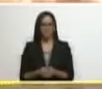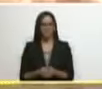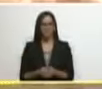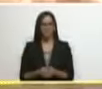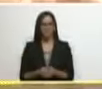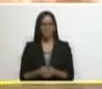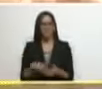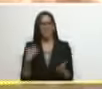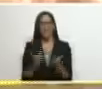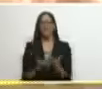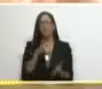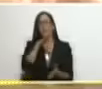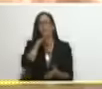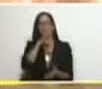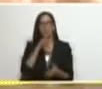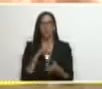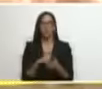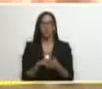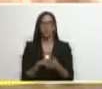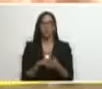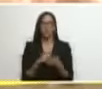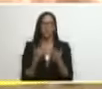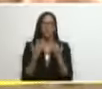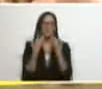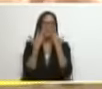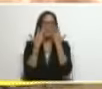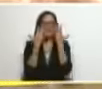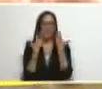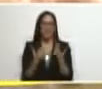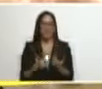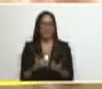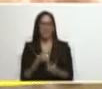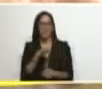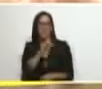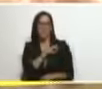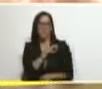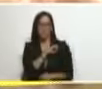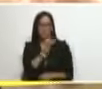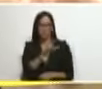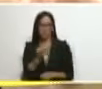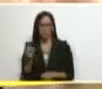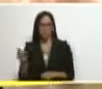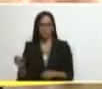Hasta los perros huelen la adrenalina de los cobardes.